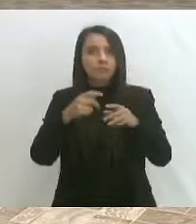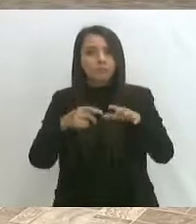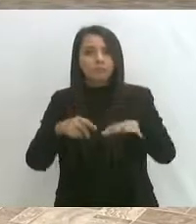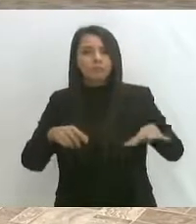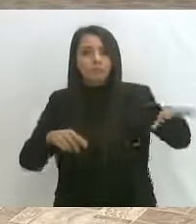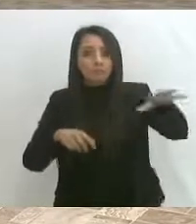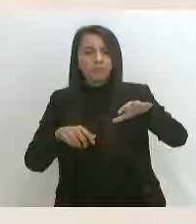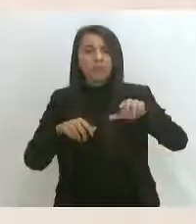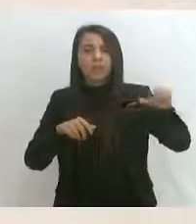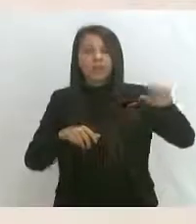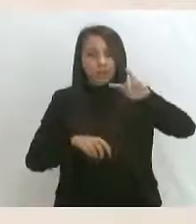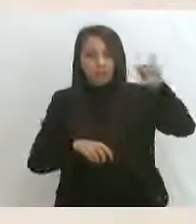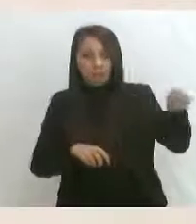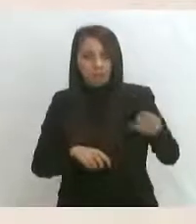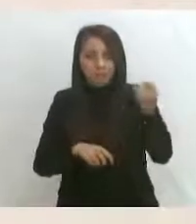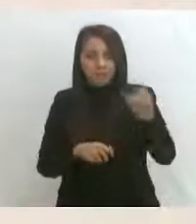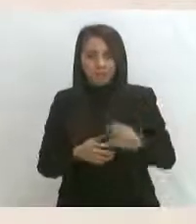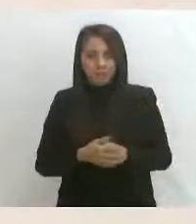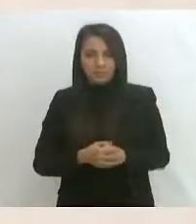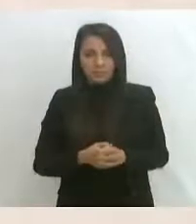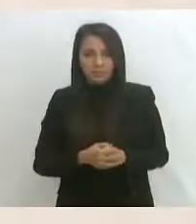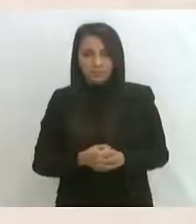de Tijuana.